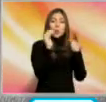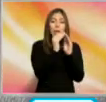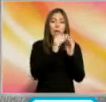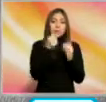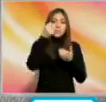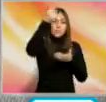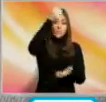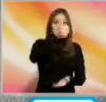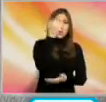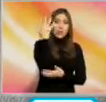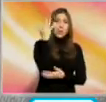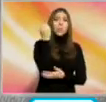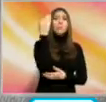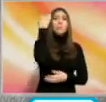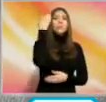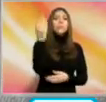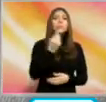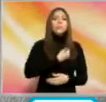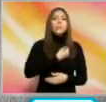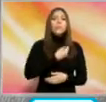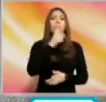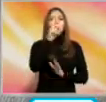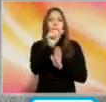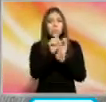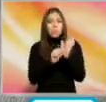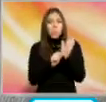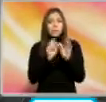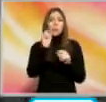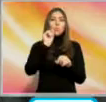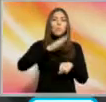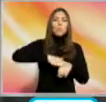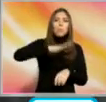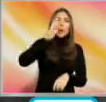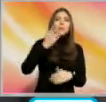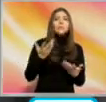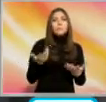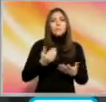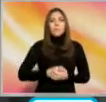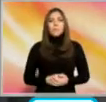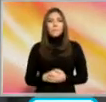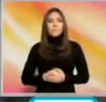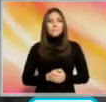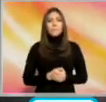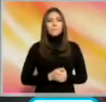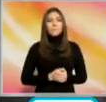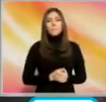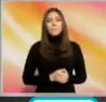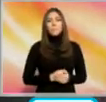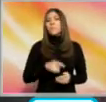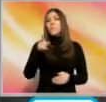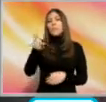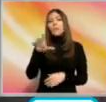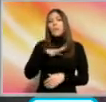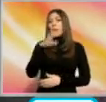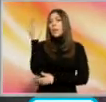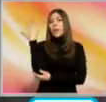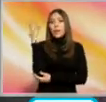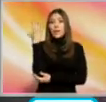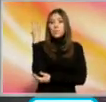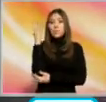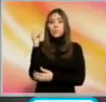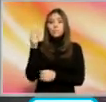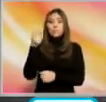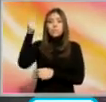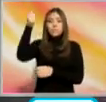mes? ¿Pueden durar un poco más? ¿Podemos hacer que duren un poco más? Pues digamos, al final es lo que tienes es un árbol en proceso